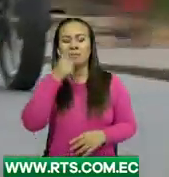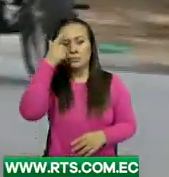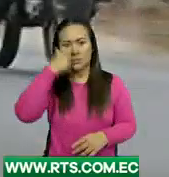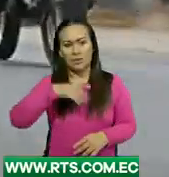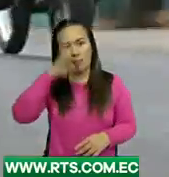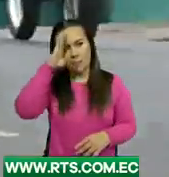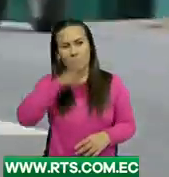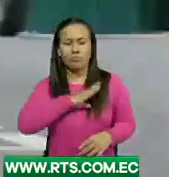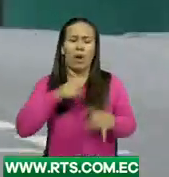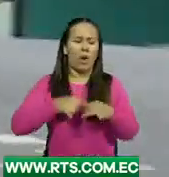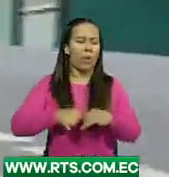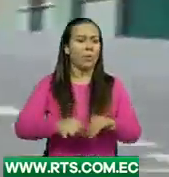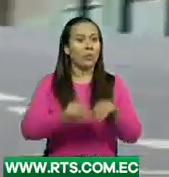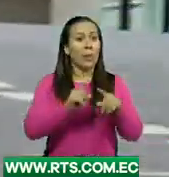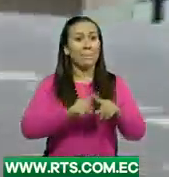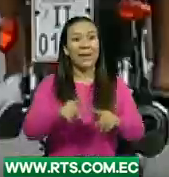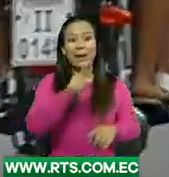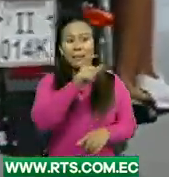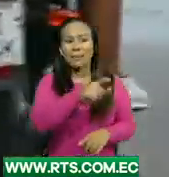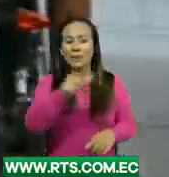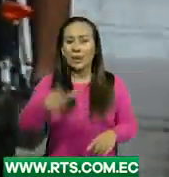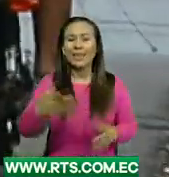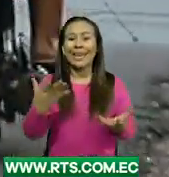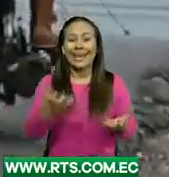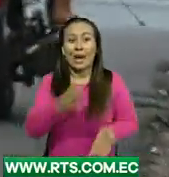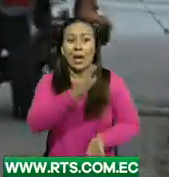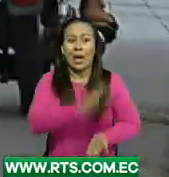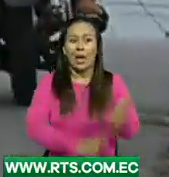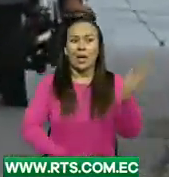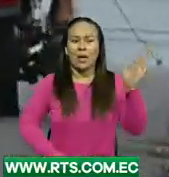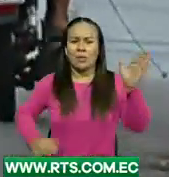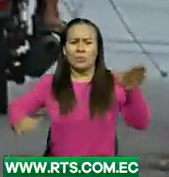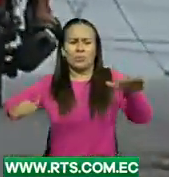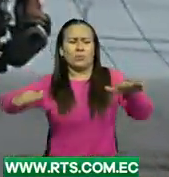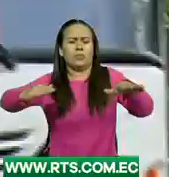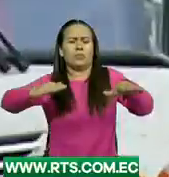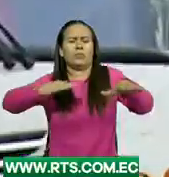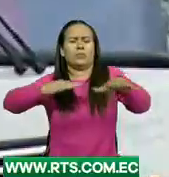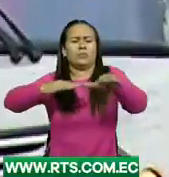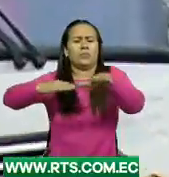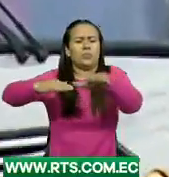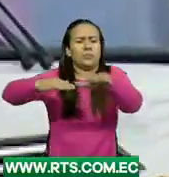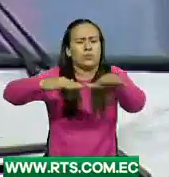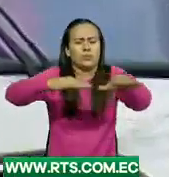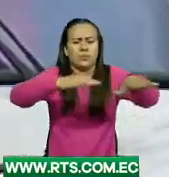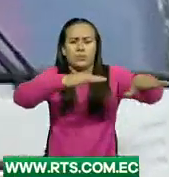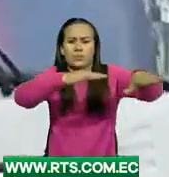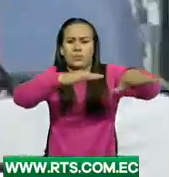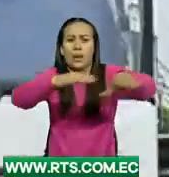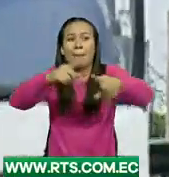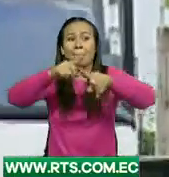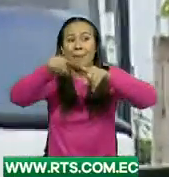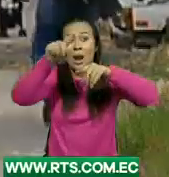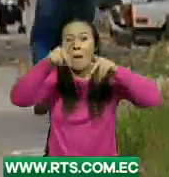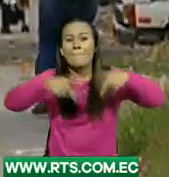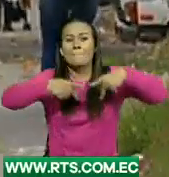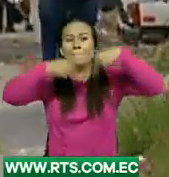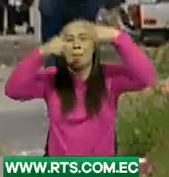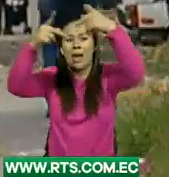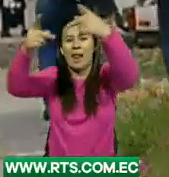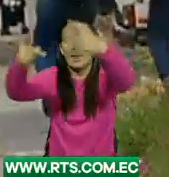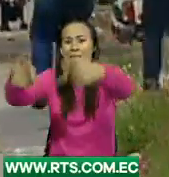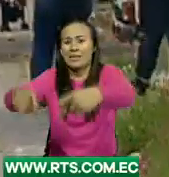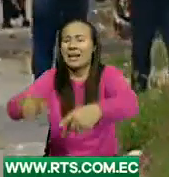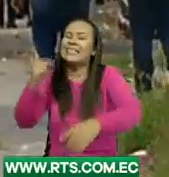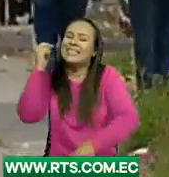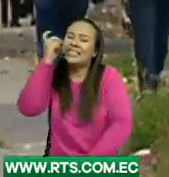uniformado decidió continuar tras los sospechosos, tratando de no perderlos de vista. Sin embargo, en la vía perimetral ya